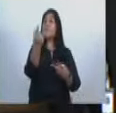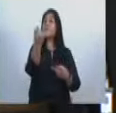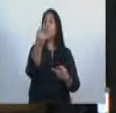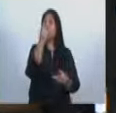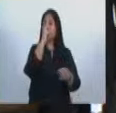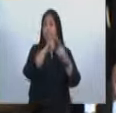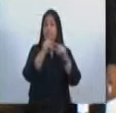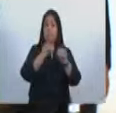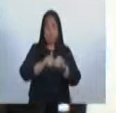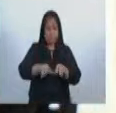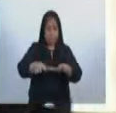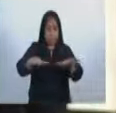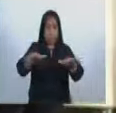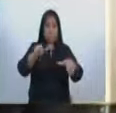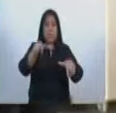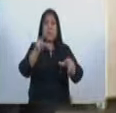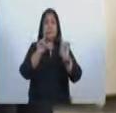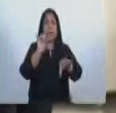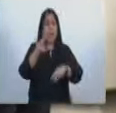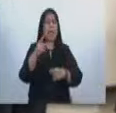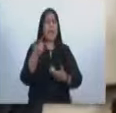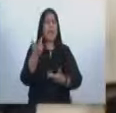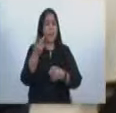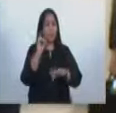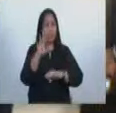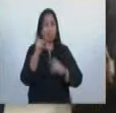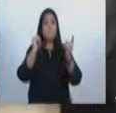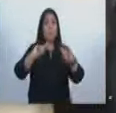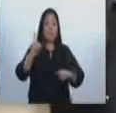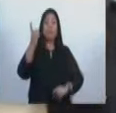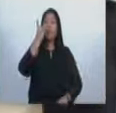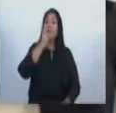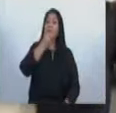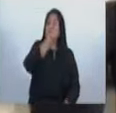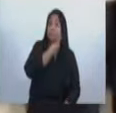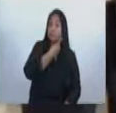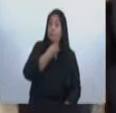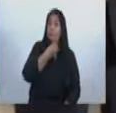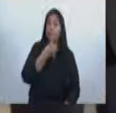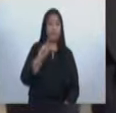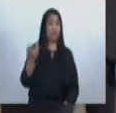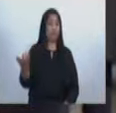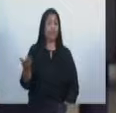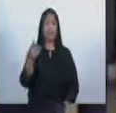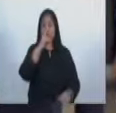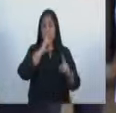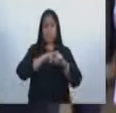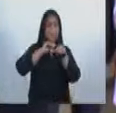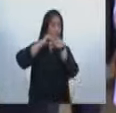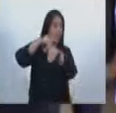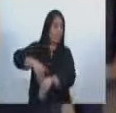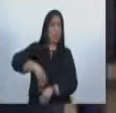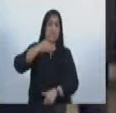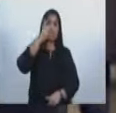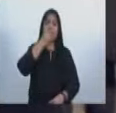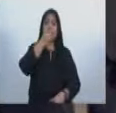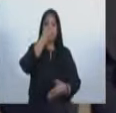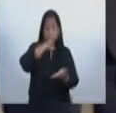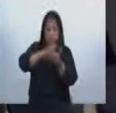tenemos una cobertura tolerable pero diversificado se ha abandonado la